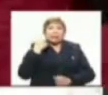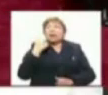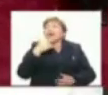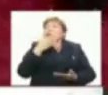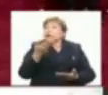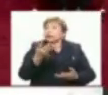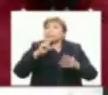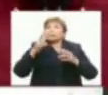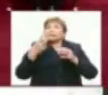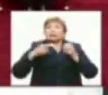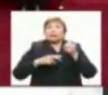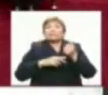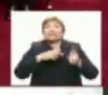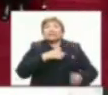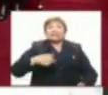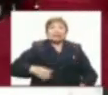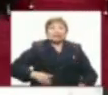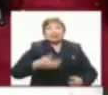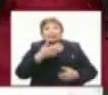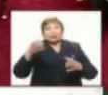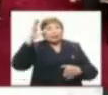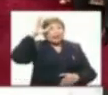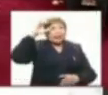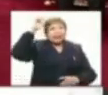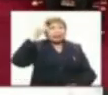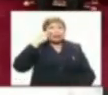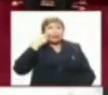señores vicepresidentes, señores cancilleres,